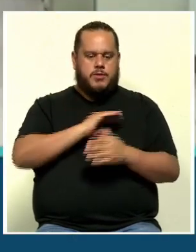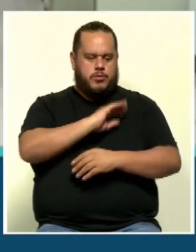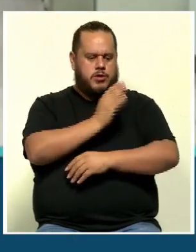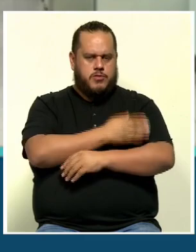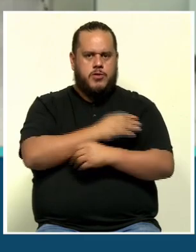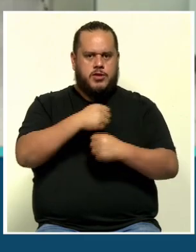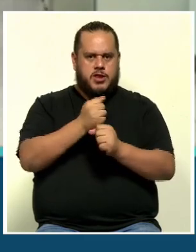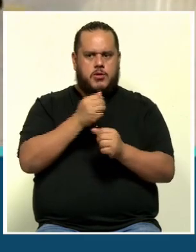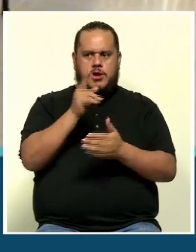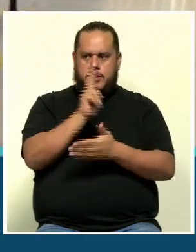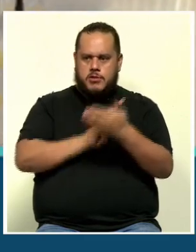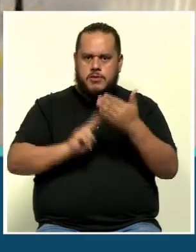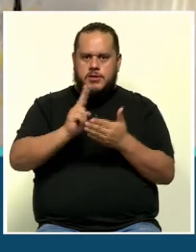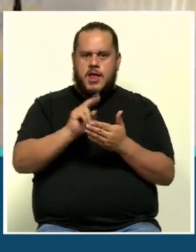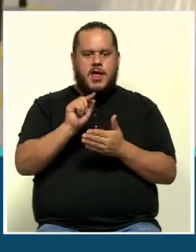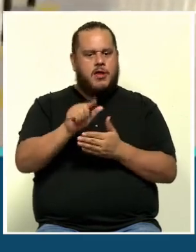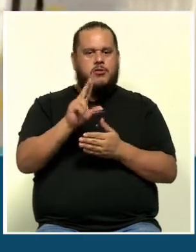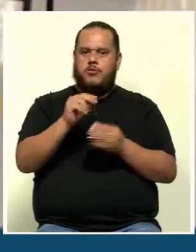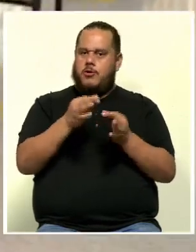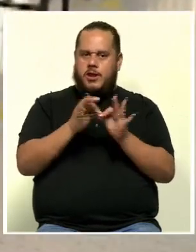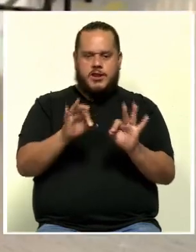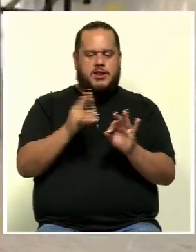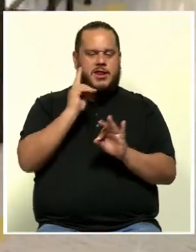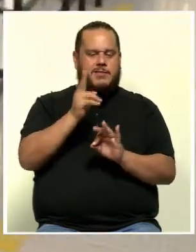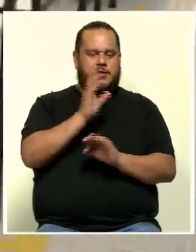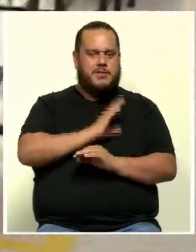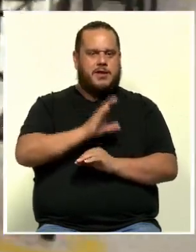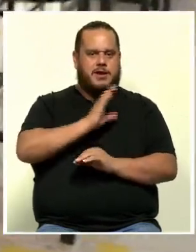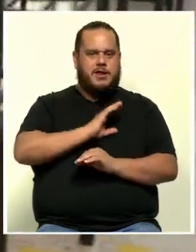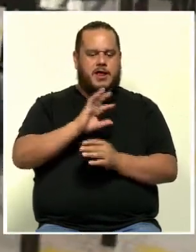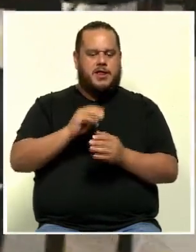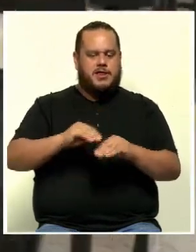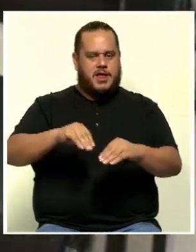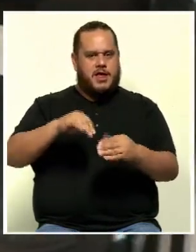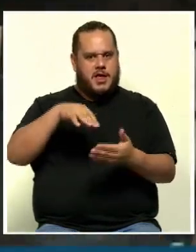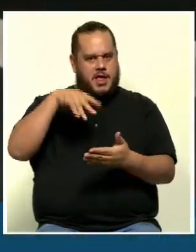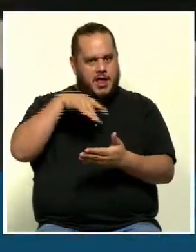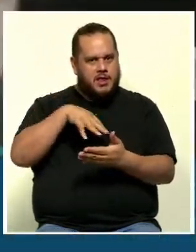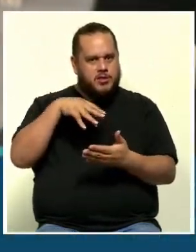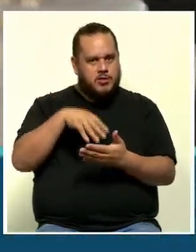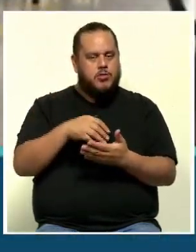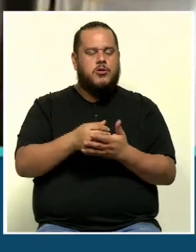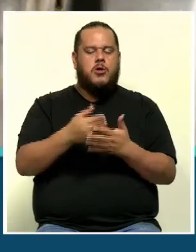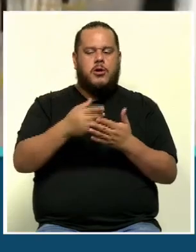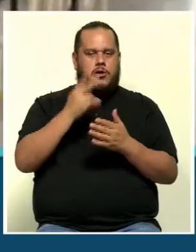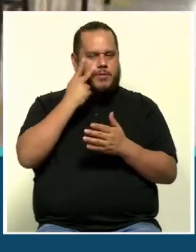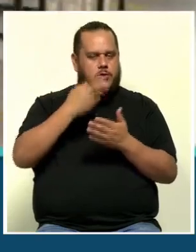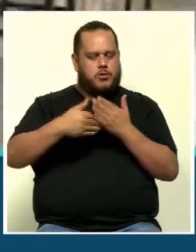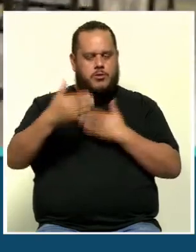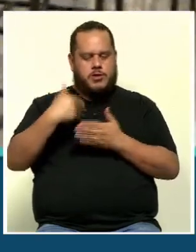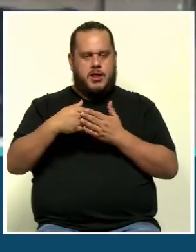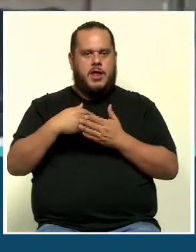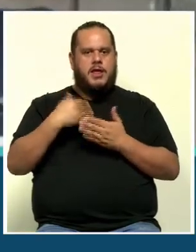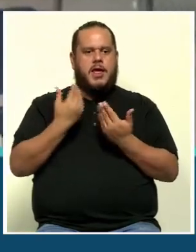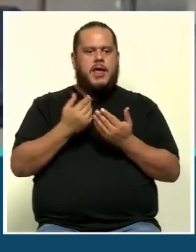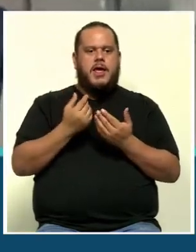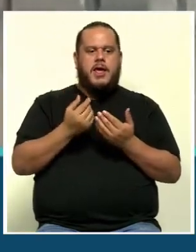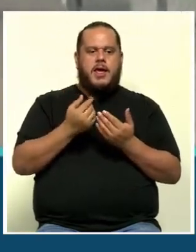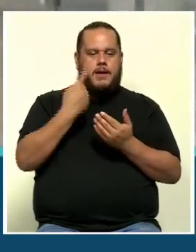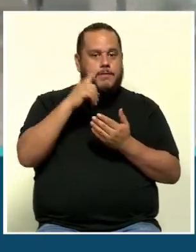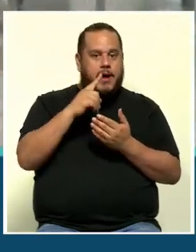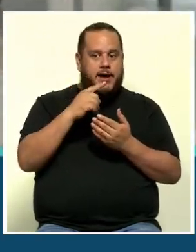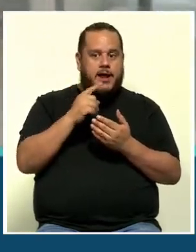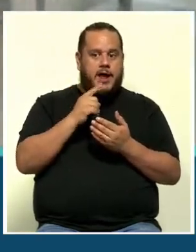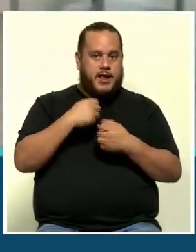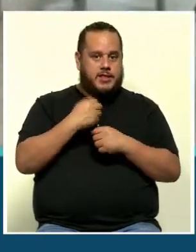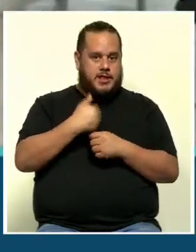las universidades, esto no garantiza la misma calidad de formación, tomando como antecedente que el proceso regular para migrar una carrera